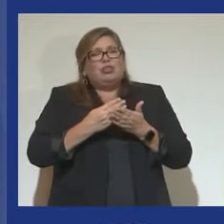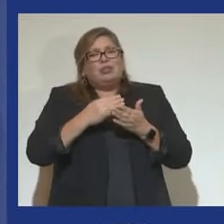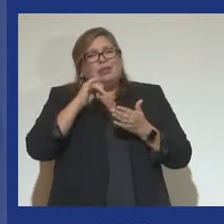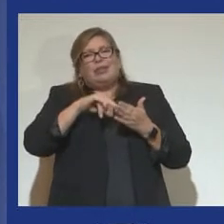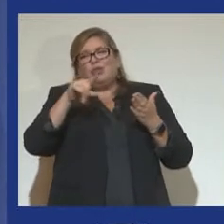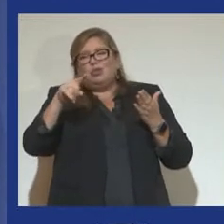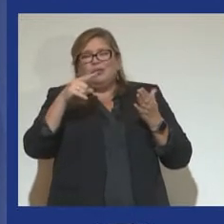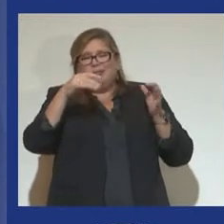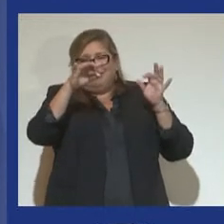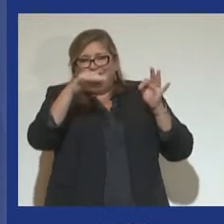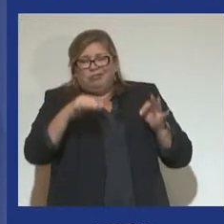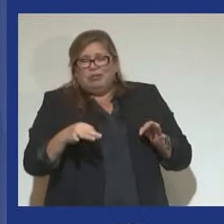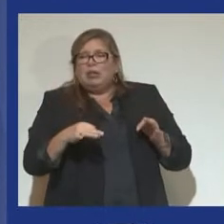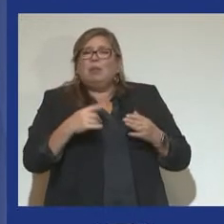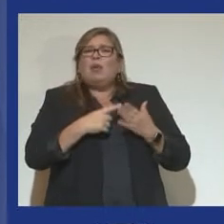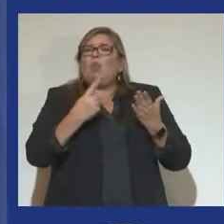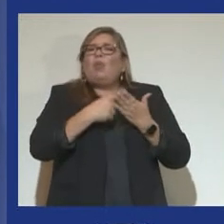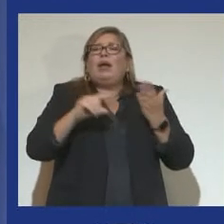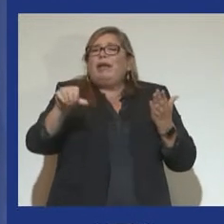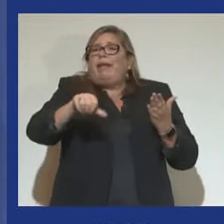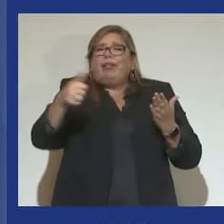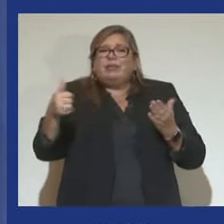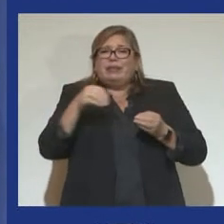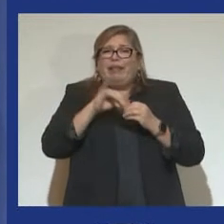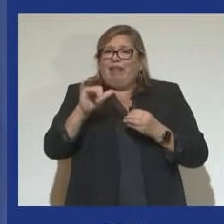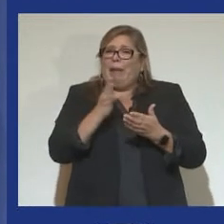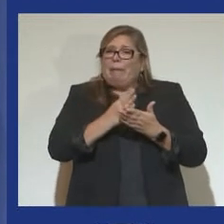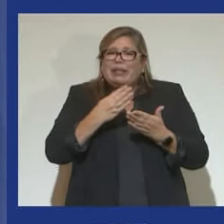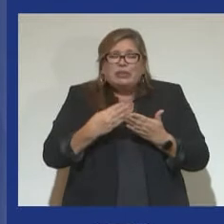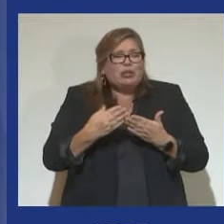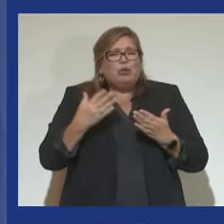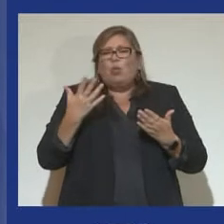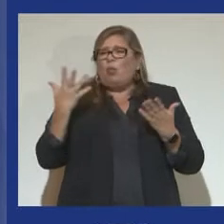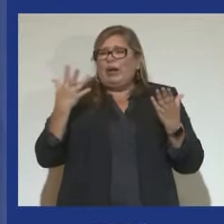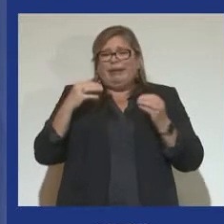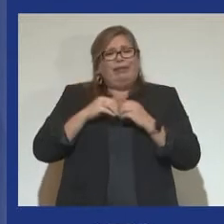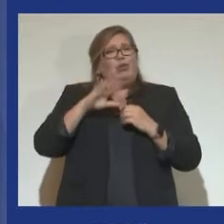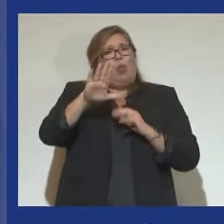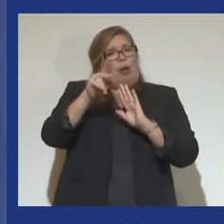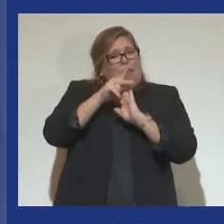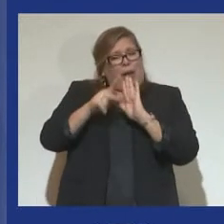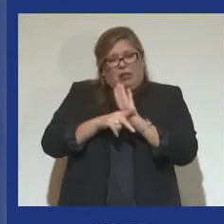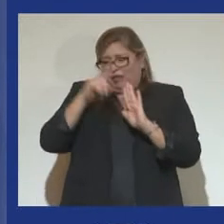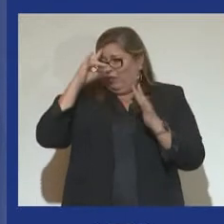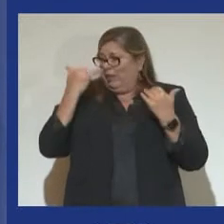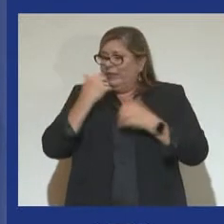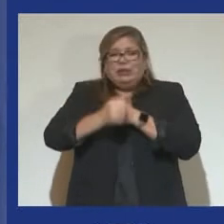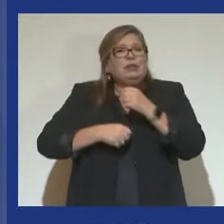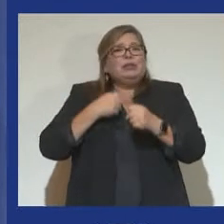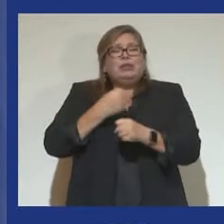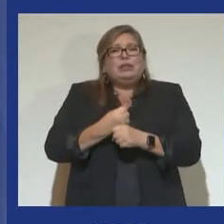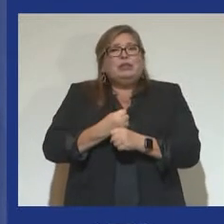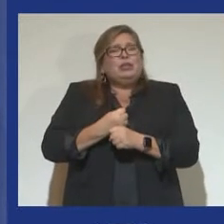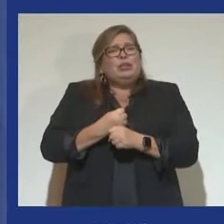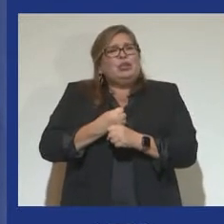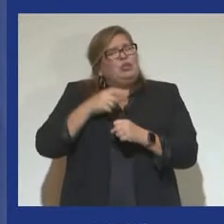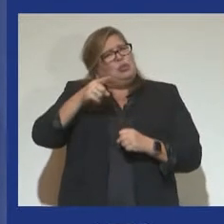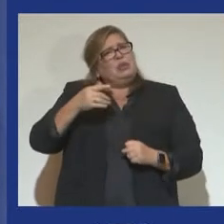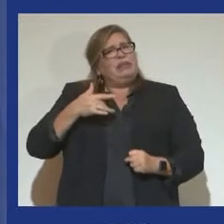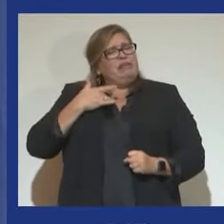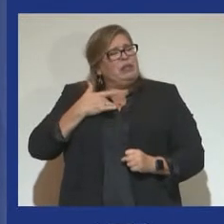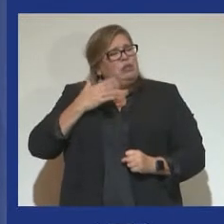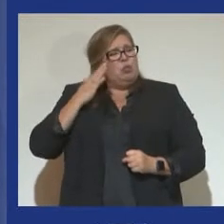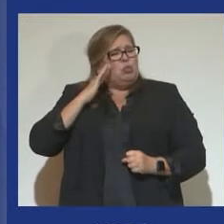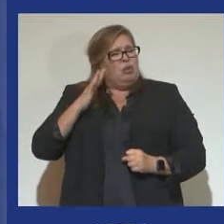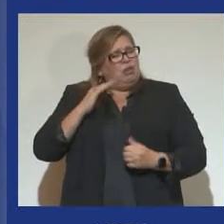inversiones presupuestales delineadas que otra cosa señalaría en este presupuesto en su o en su agenda para este año